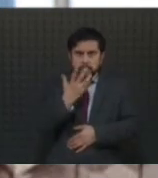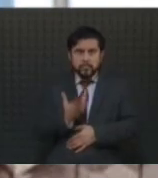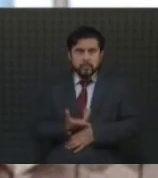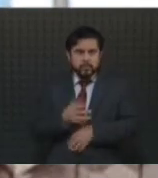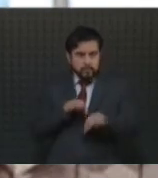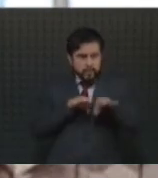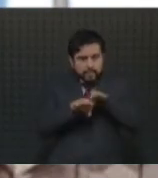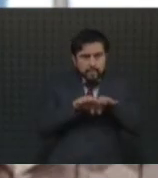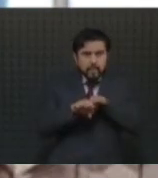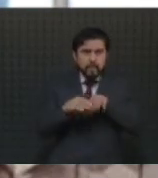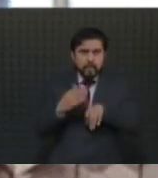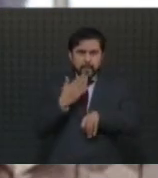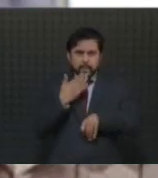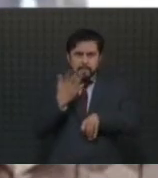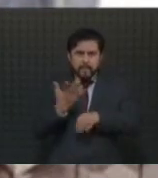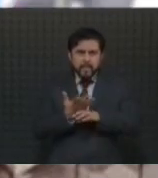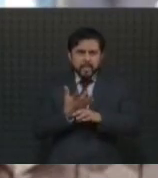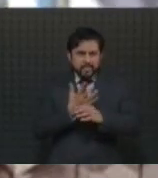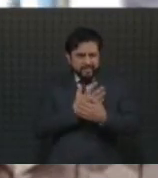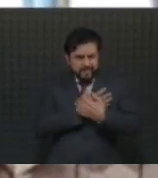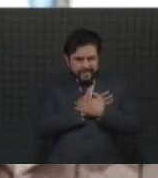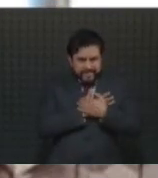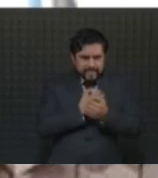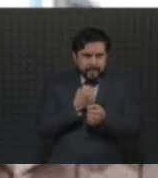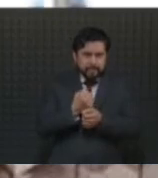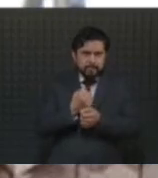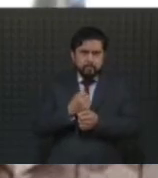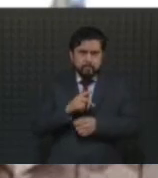sentido de amor por nuestro país,